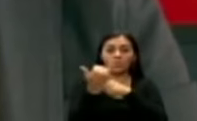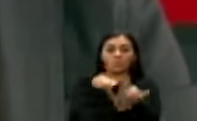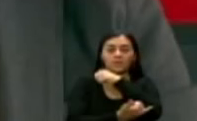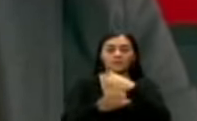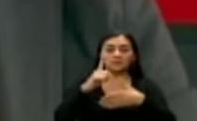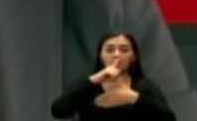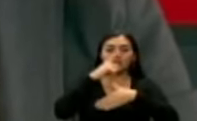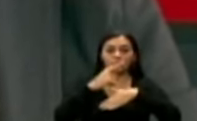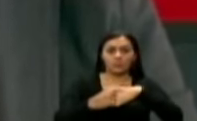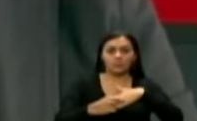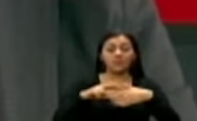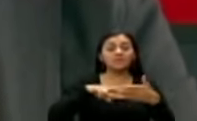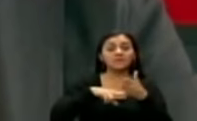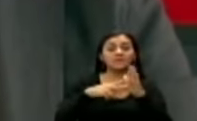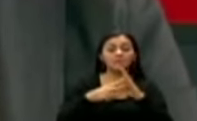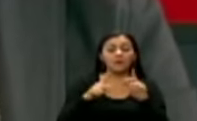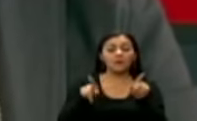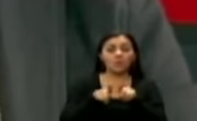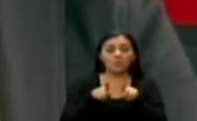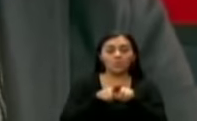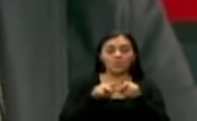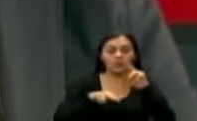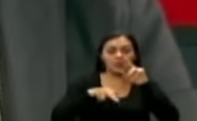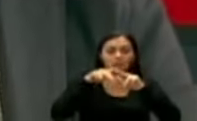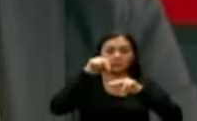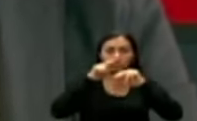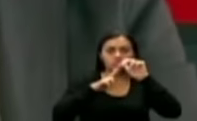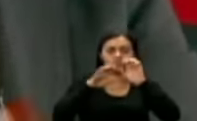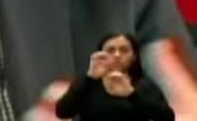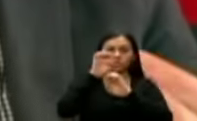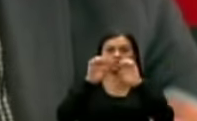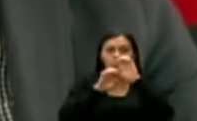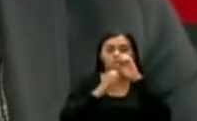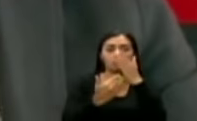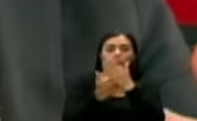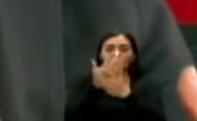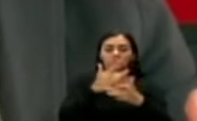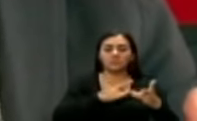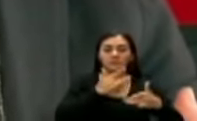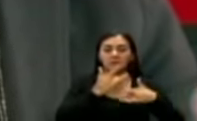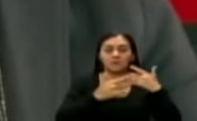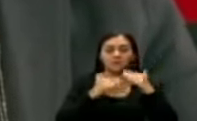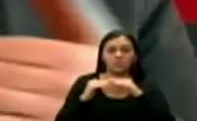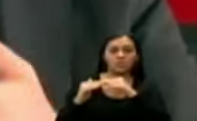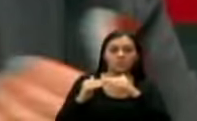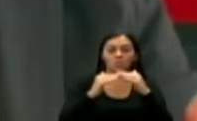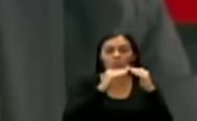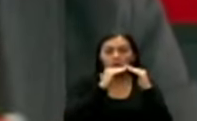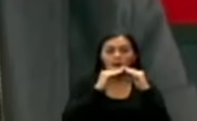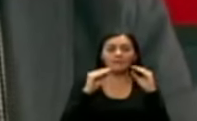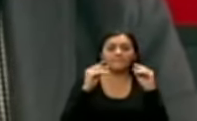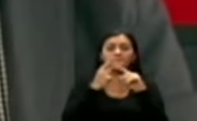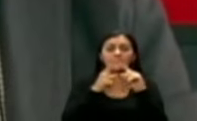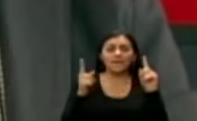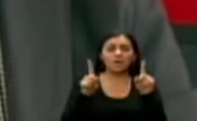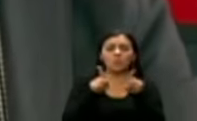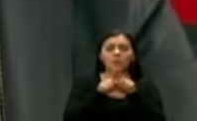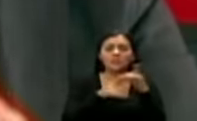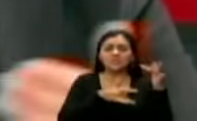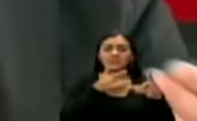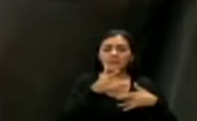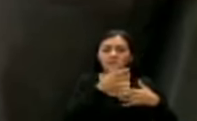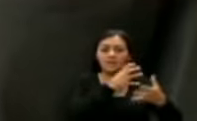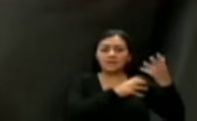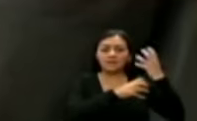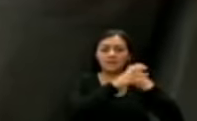post-neoliberal, efectivamente se está construyendo un nuevo sentido común, pero todavía con un viejo sentido común que no ha